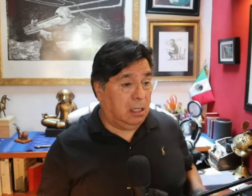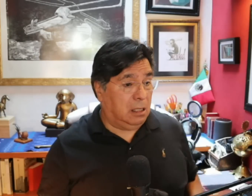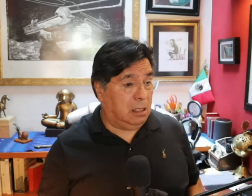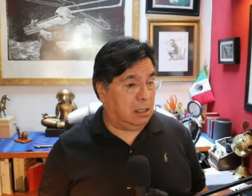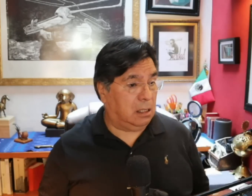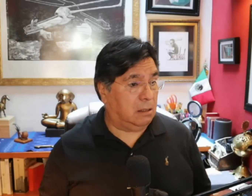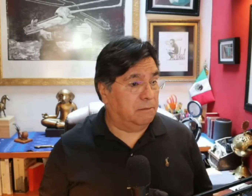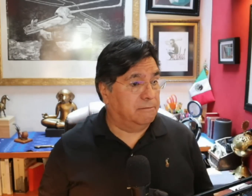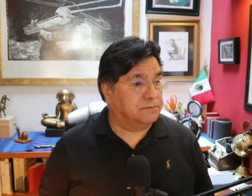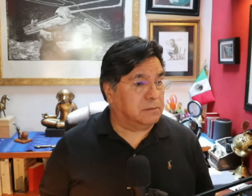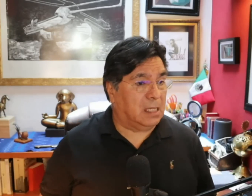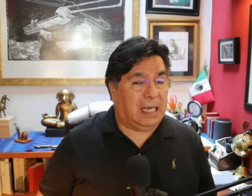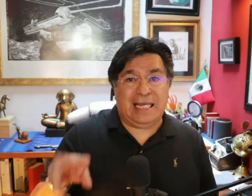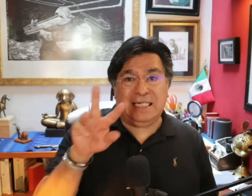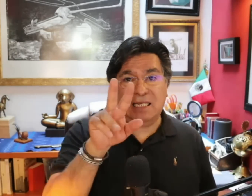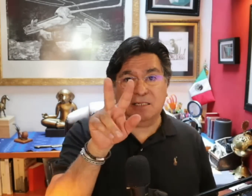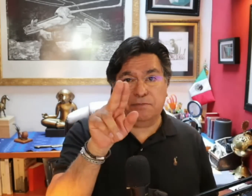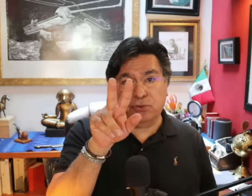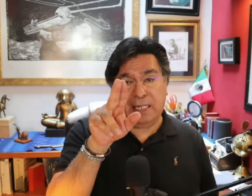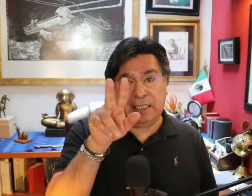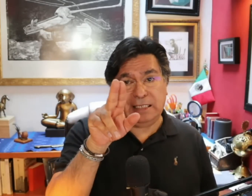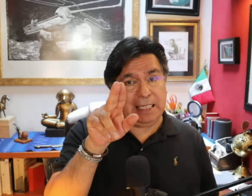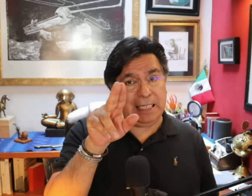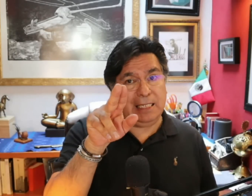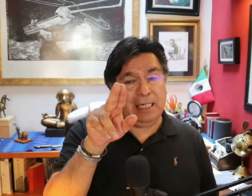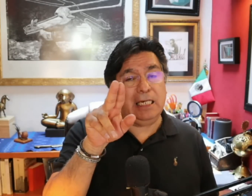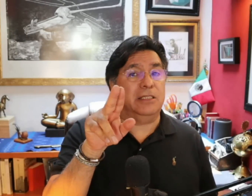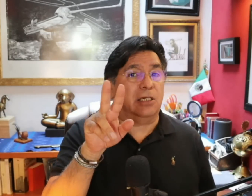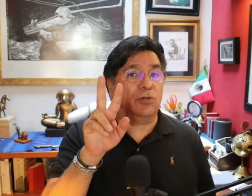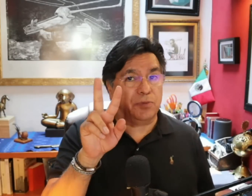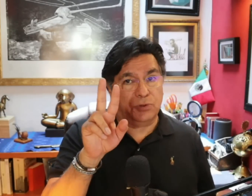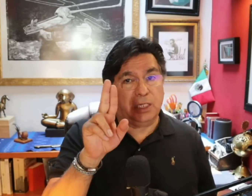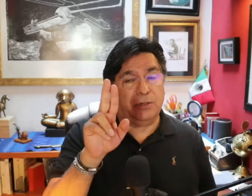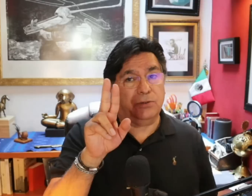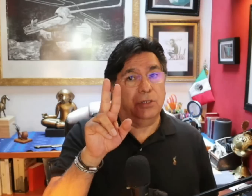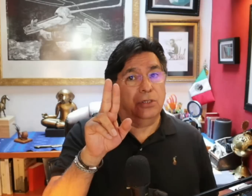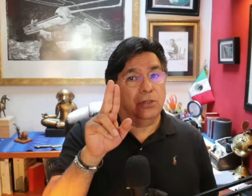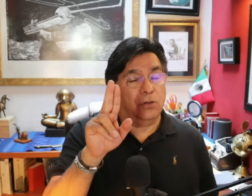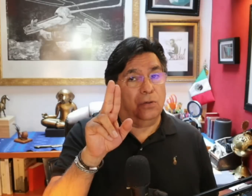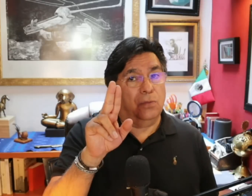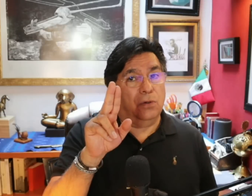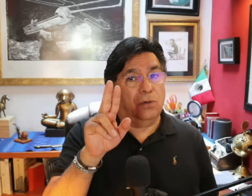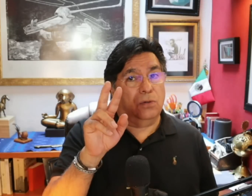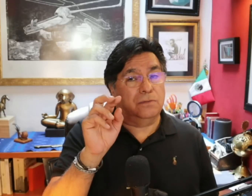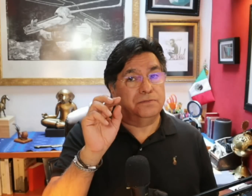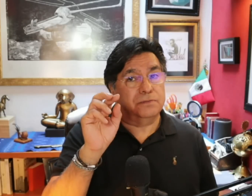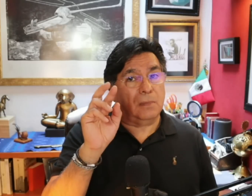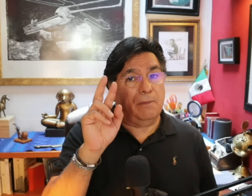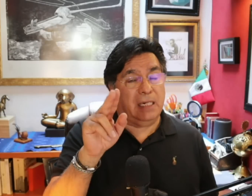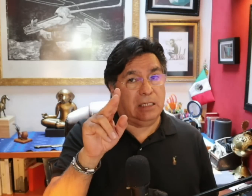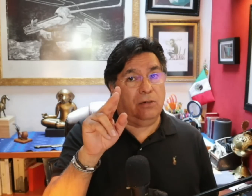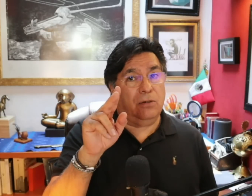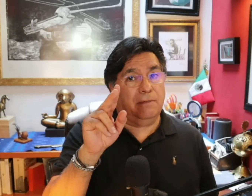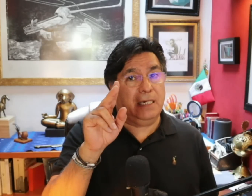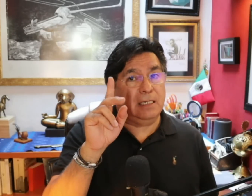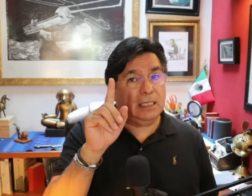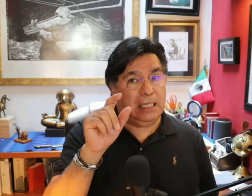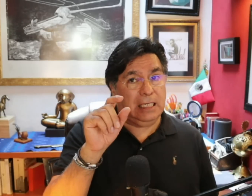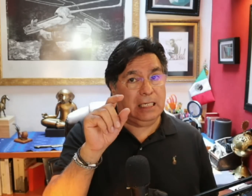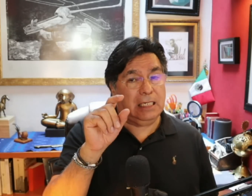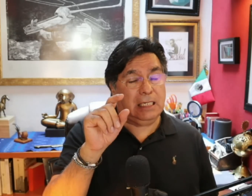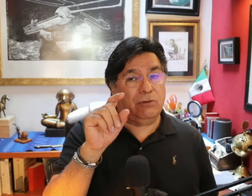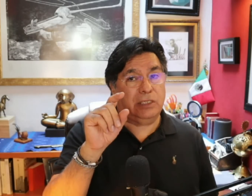que hay esta disputa cerrada entre dos punteros como Marcelo